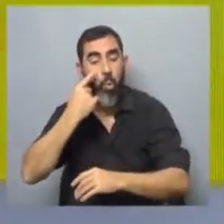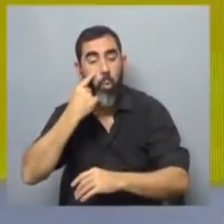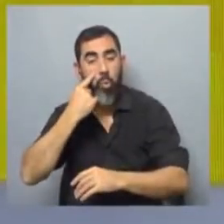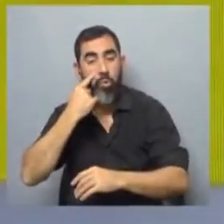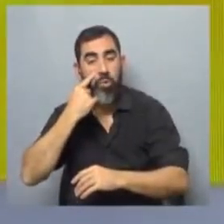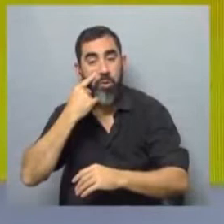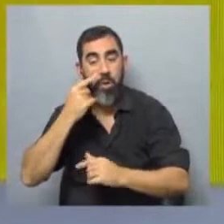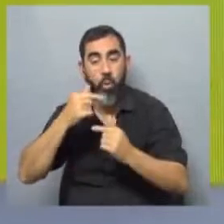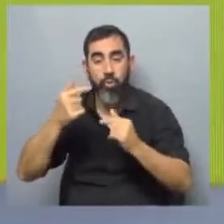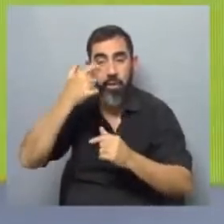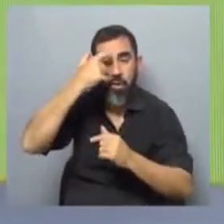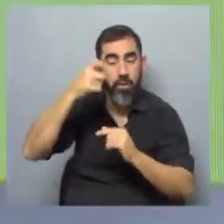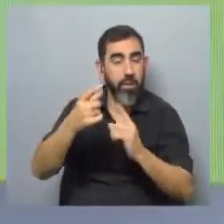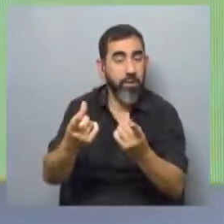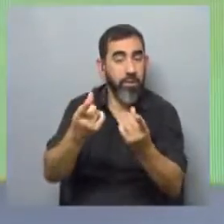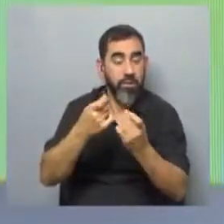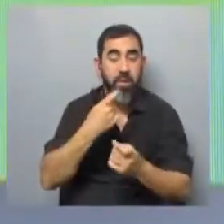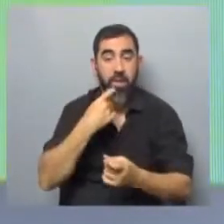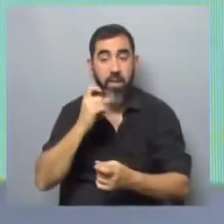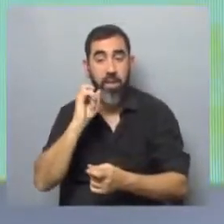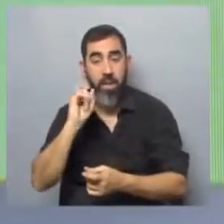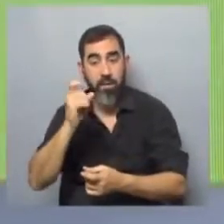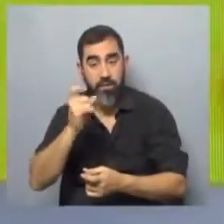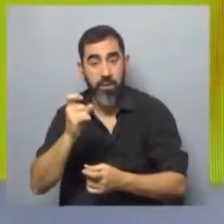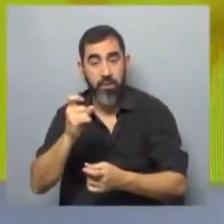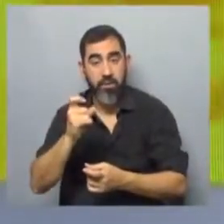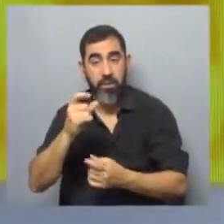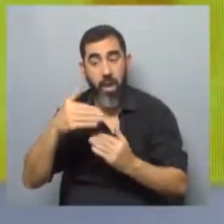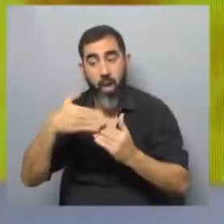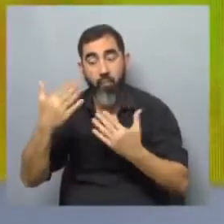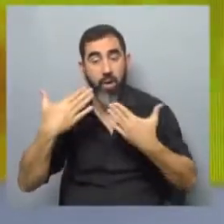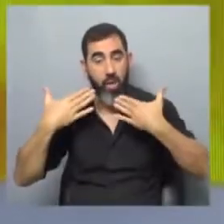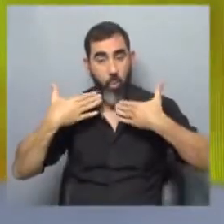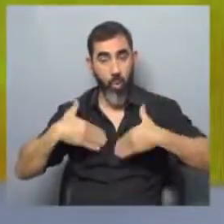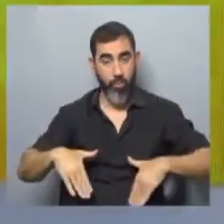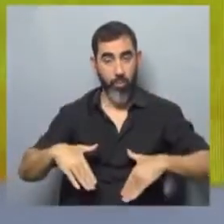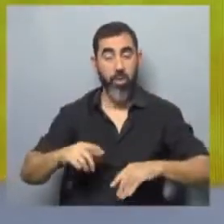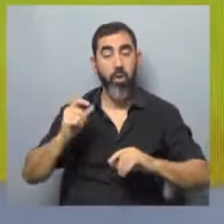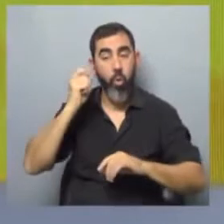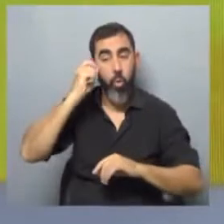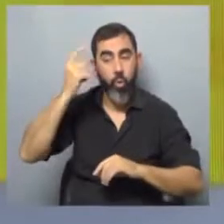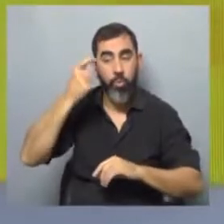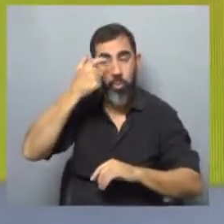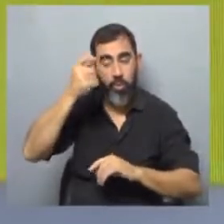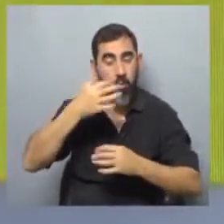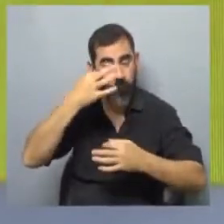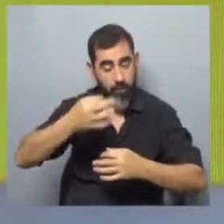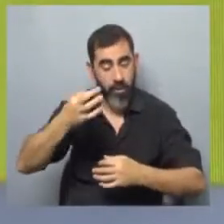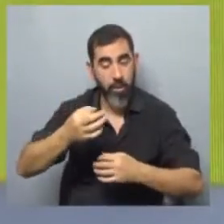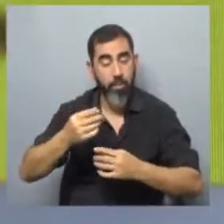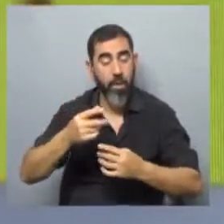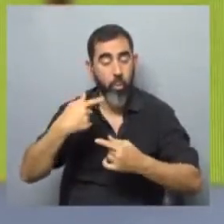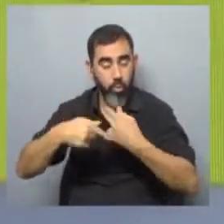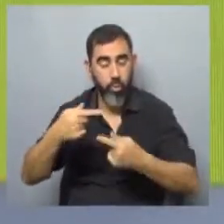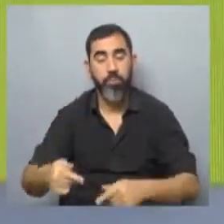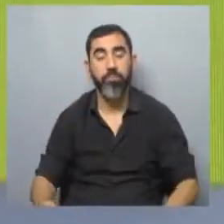los recaudos técnicos que tiene que tener esta sangre que circula allá fuera del organismo y los conocimientos científicos necesarios para mantenerlo. Vamos